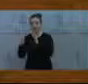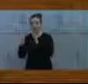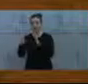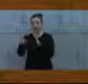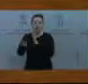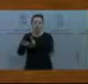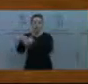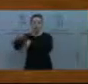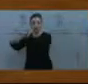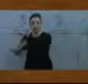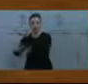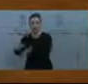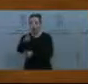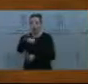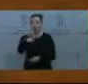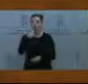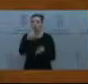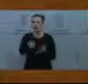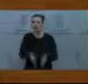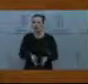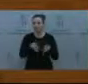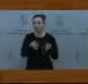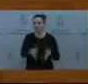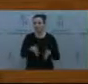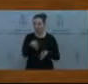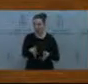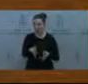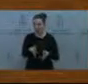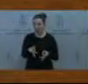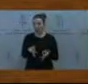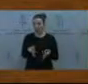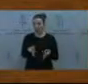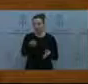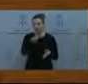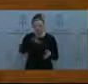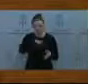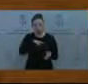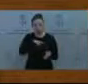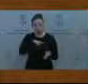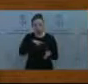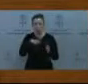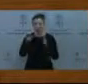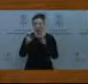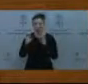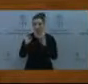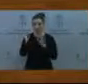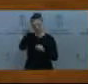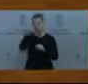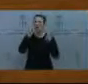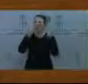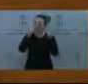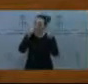nos ratificamos en ello, que concebimos esa etapa como educativa y que, por tanto, no hay ninguna